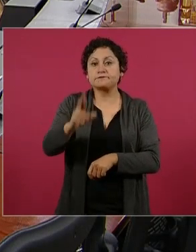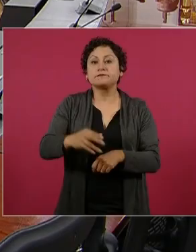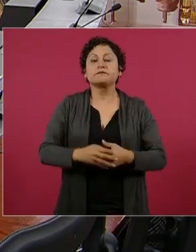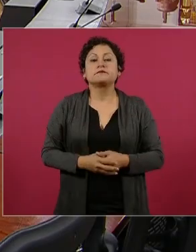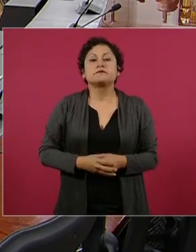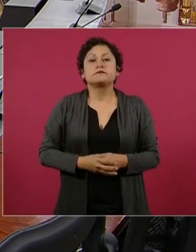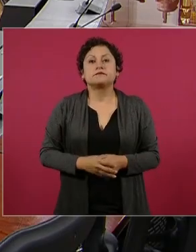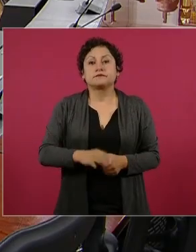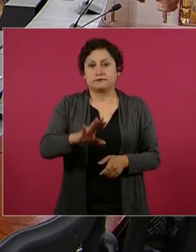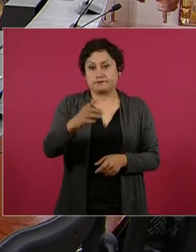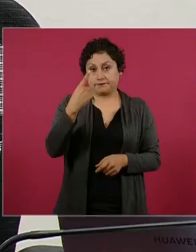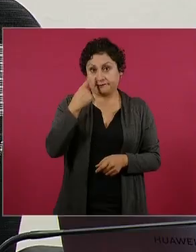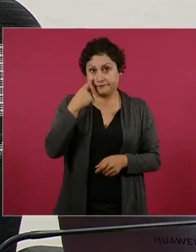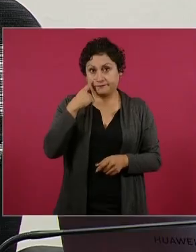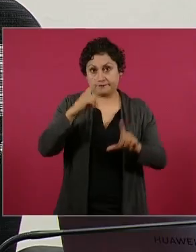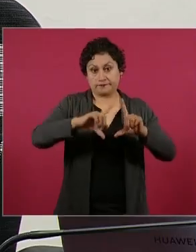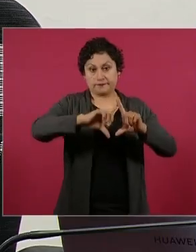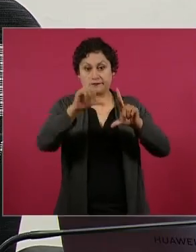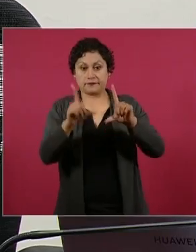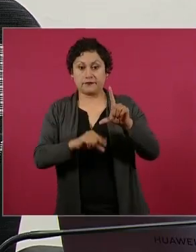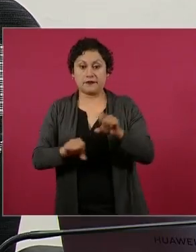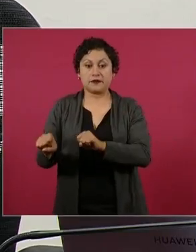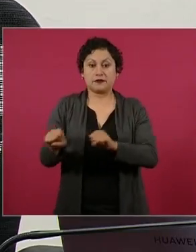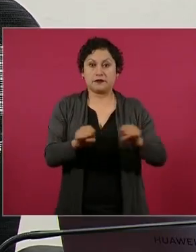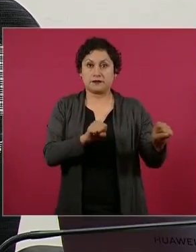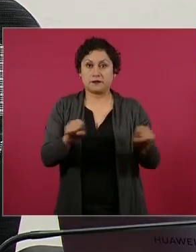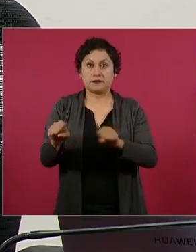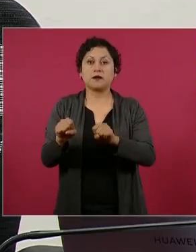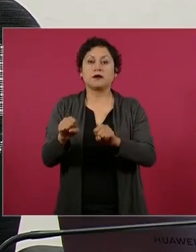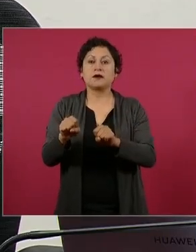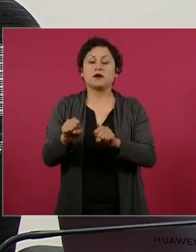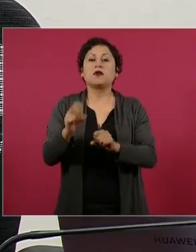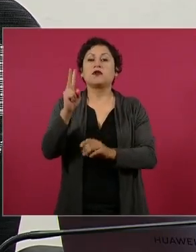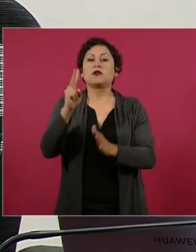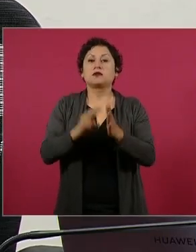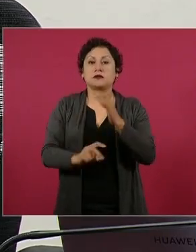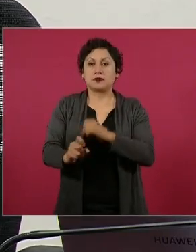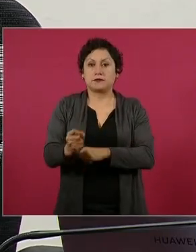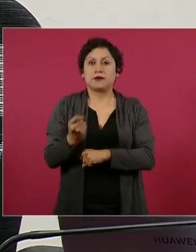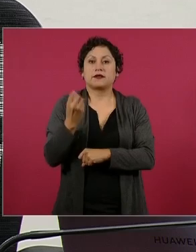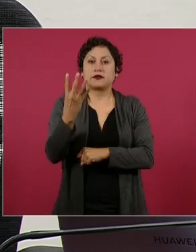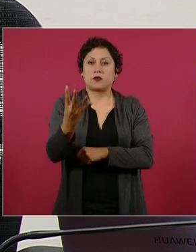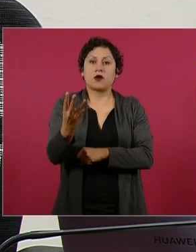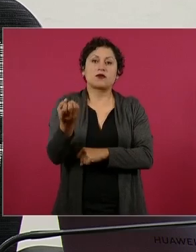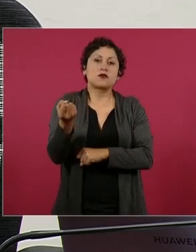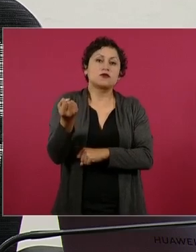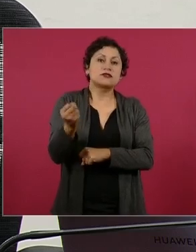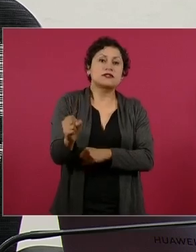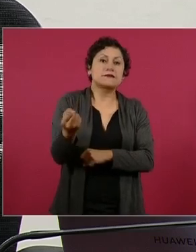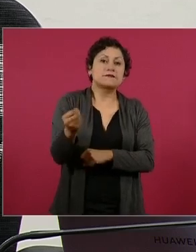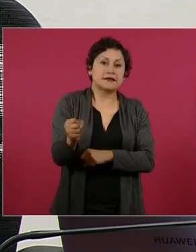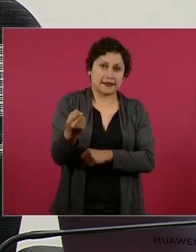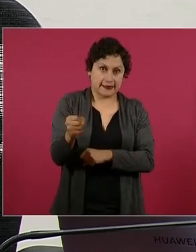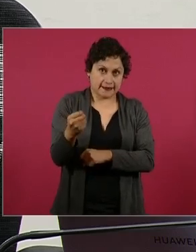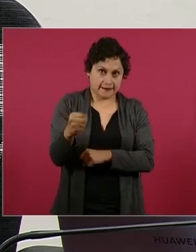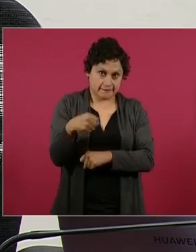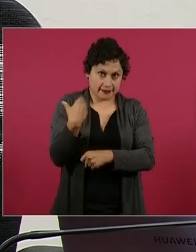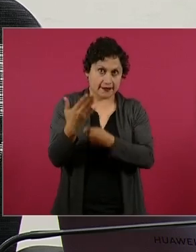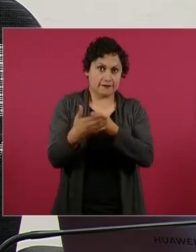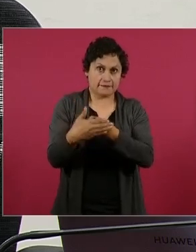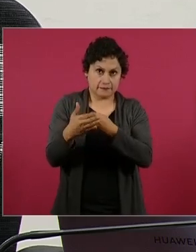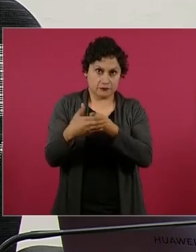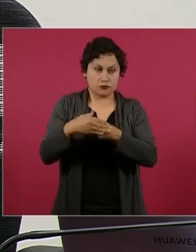simulacro nacional 2024 es el próximo 19 de septiembre. Se va a llevar a cabo en todo el país